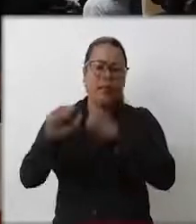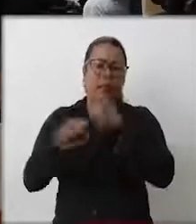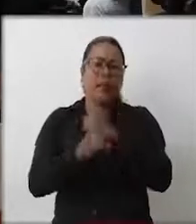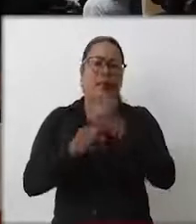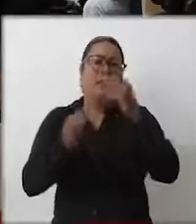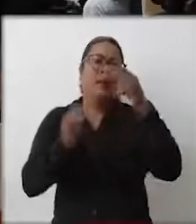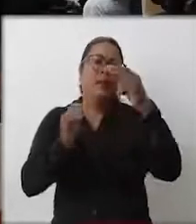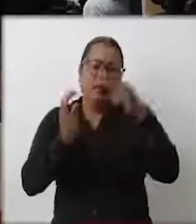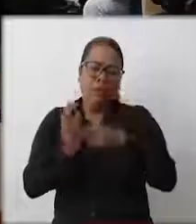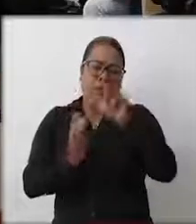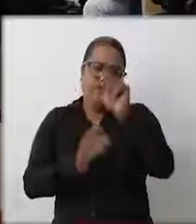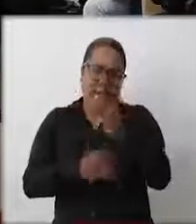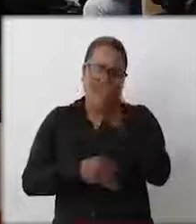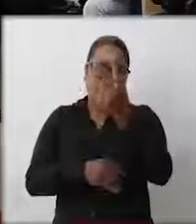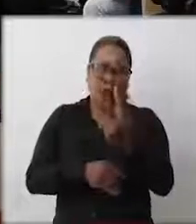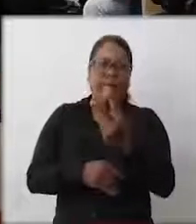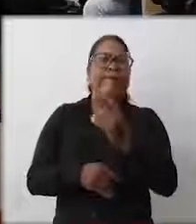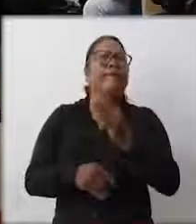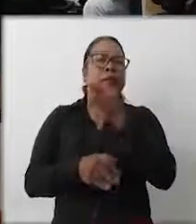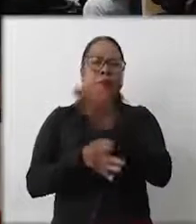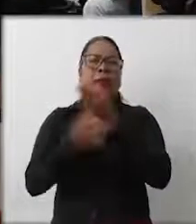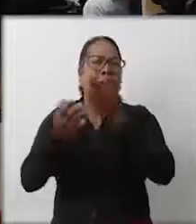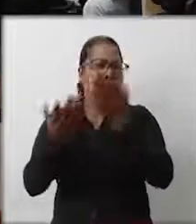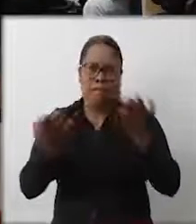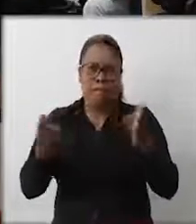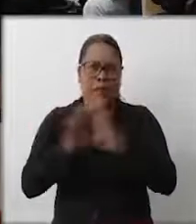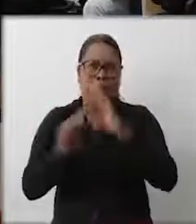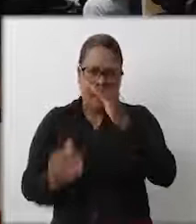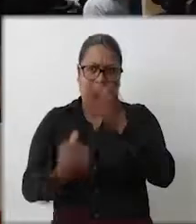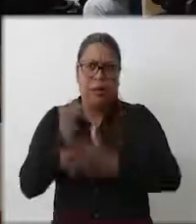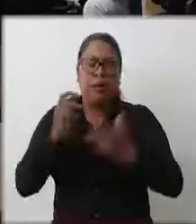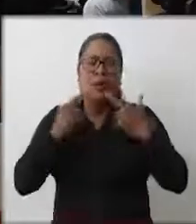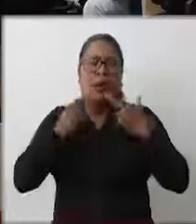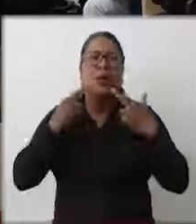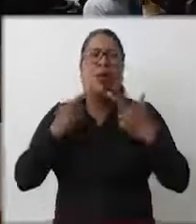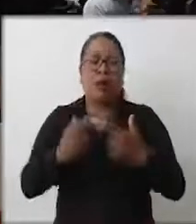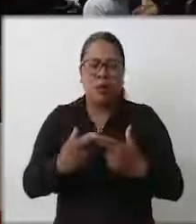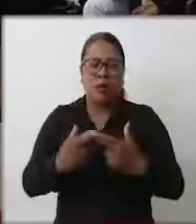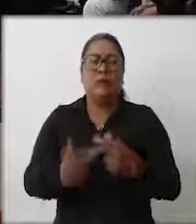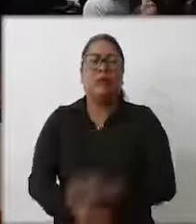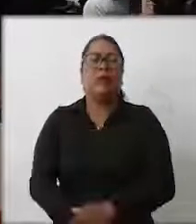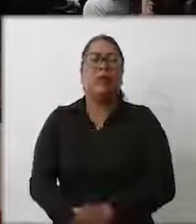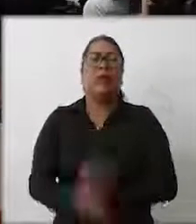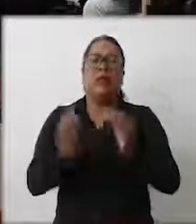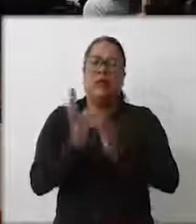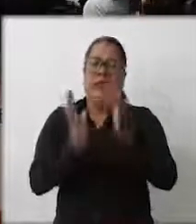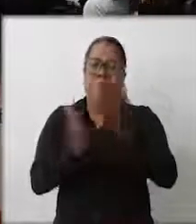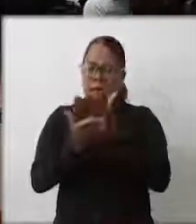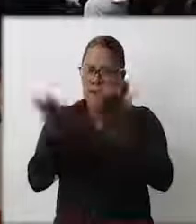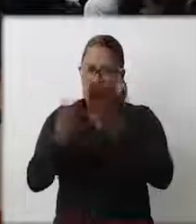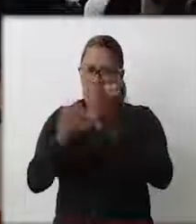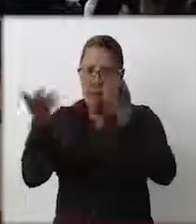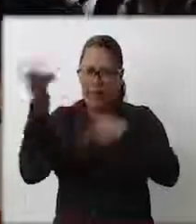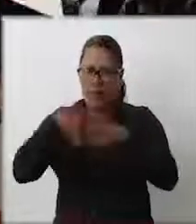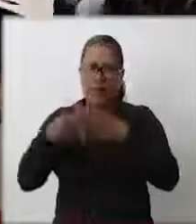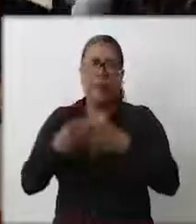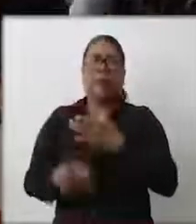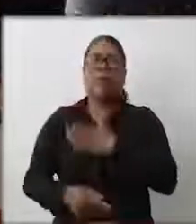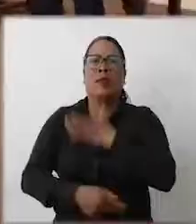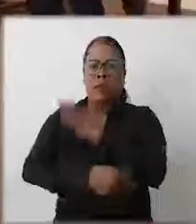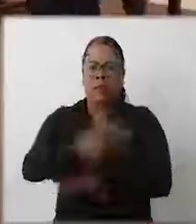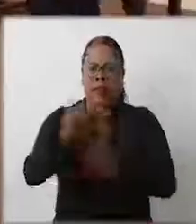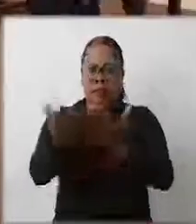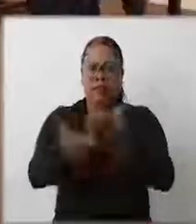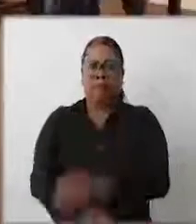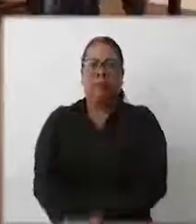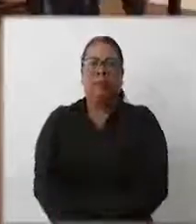sesión ordinaria de Cabildo por el presidente municipal constitucional Francisco Martínez Neri. Ponemos de pie, por